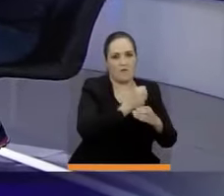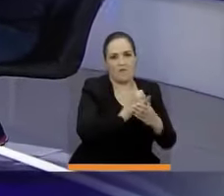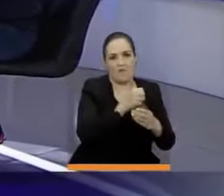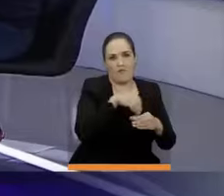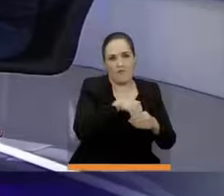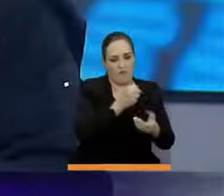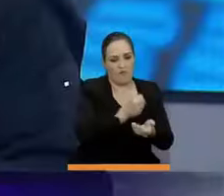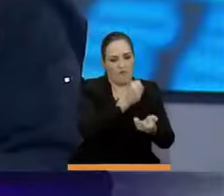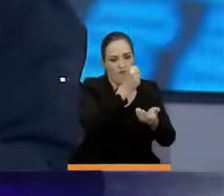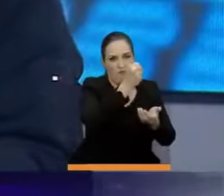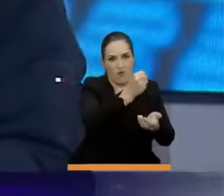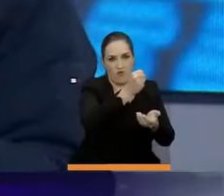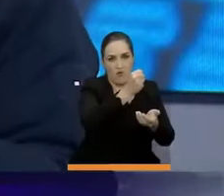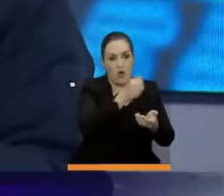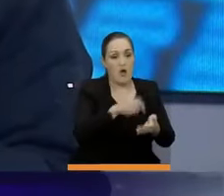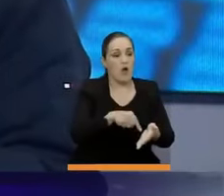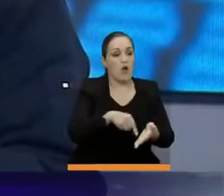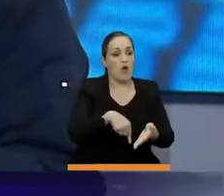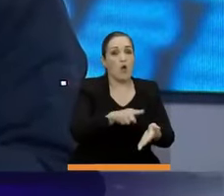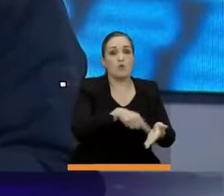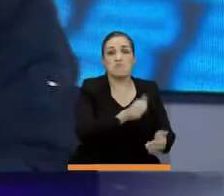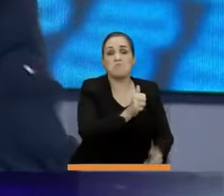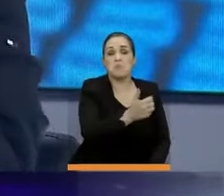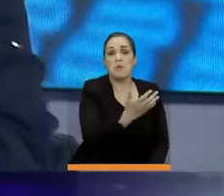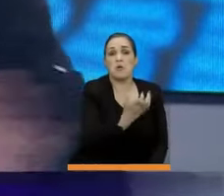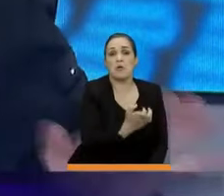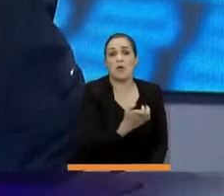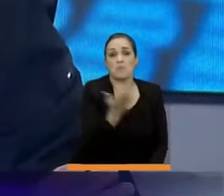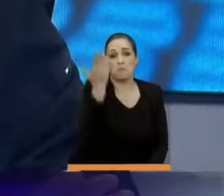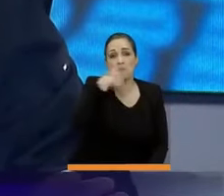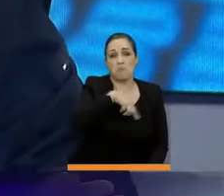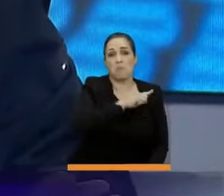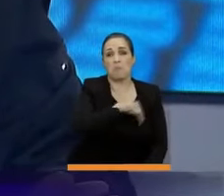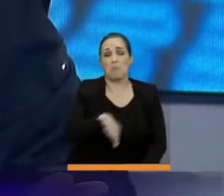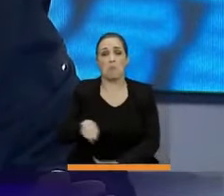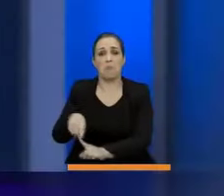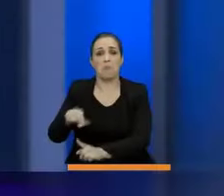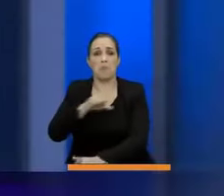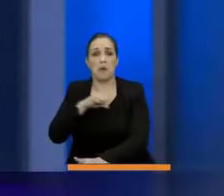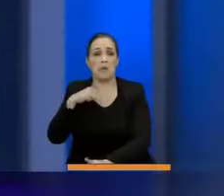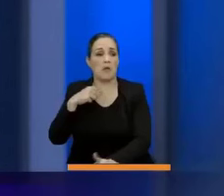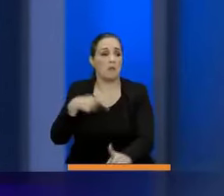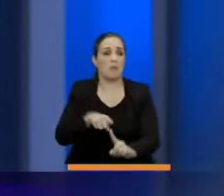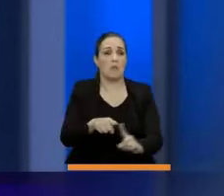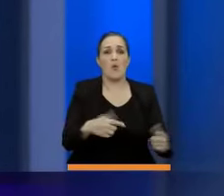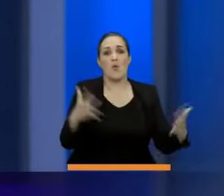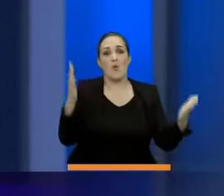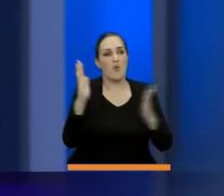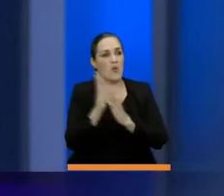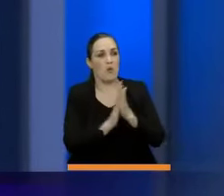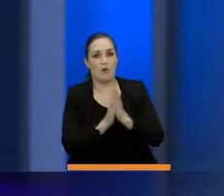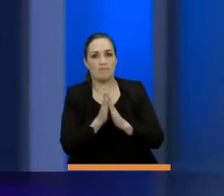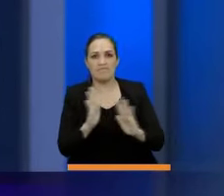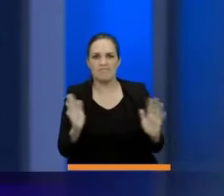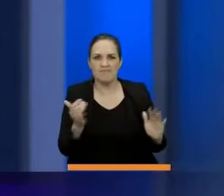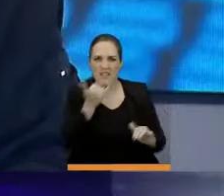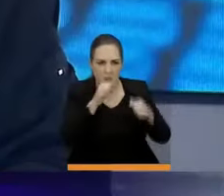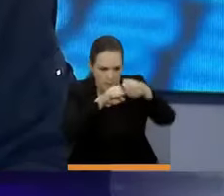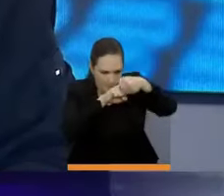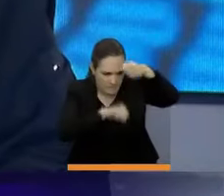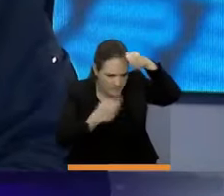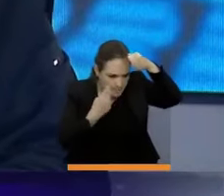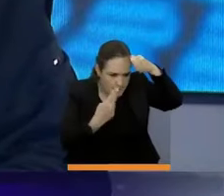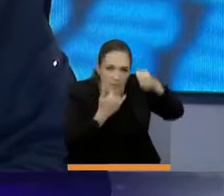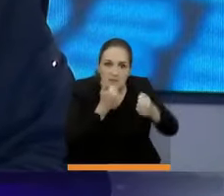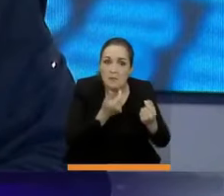a contrataderos que llaman, y ellos contratan de manera privada y... Por eso hacían el festín. No se sabe qué pasa con la plata. Y eso ha